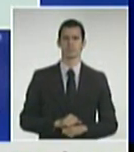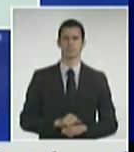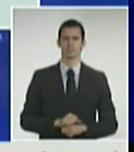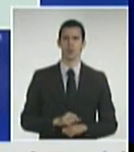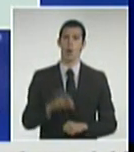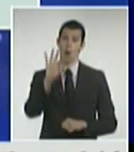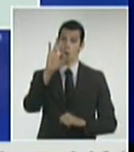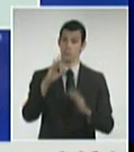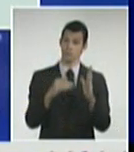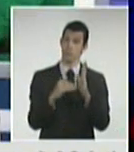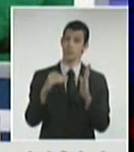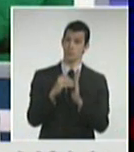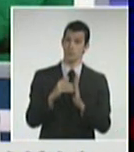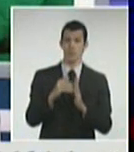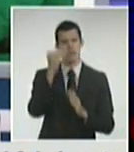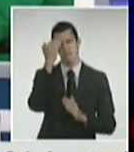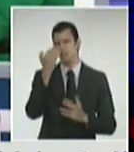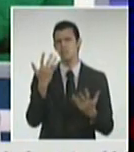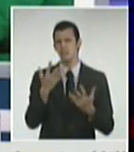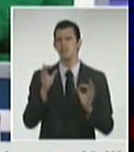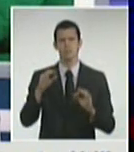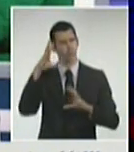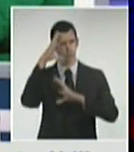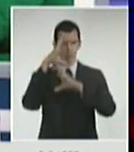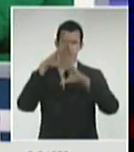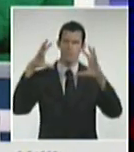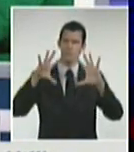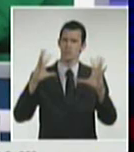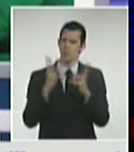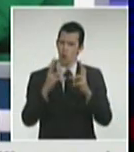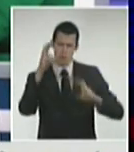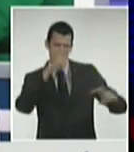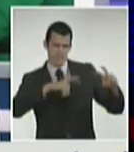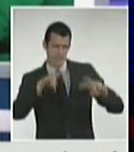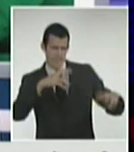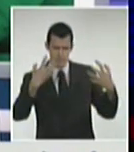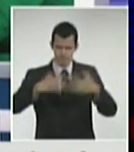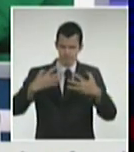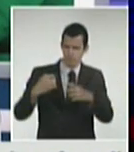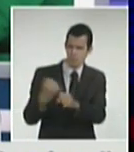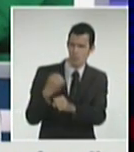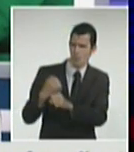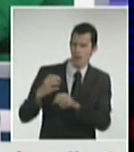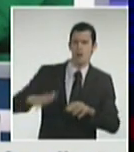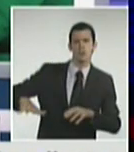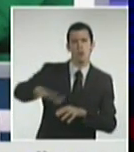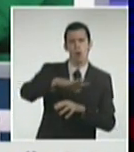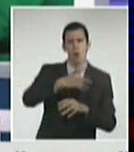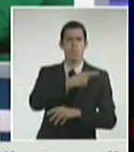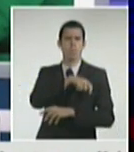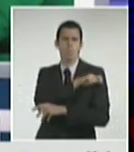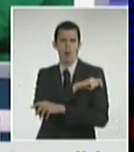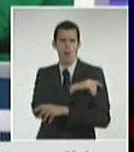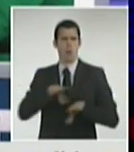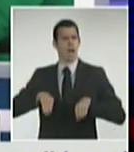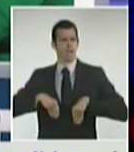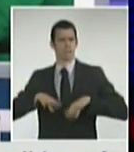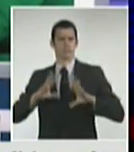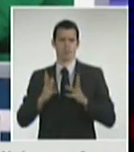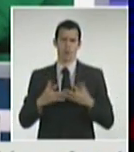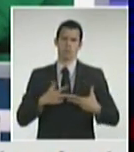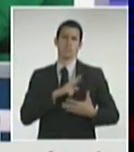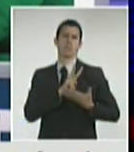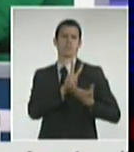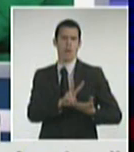de nuestros científicos, con la participación activa de la población y con la acción enérgica